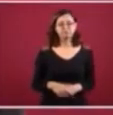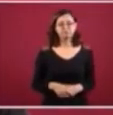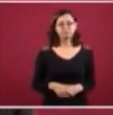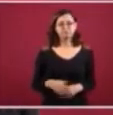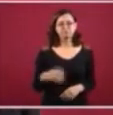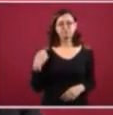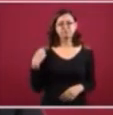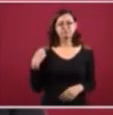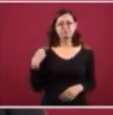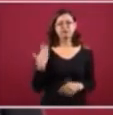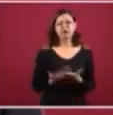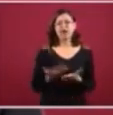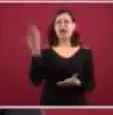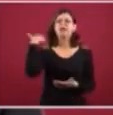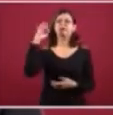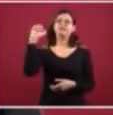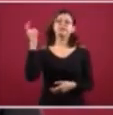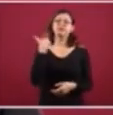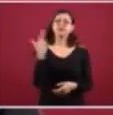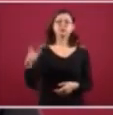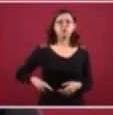¿Cómo era antes?